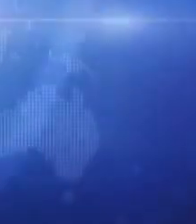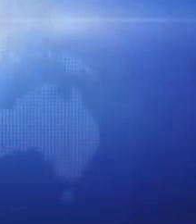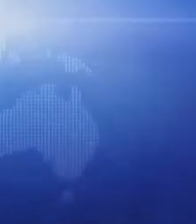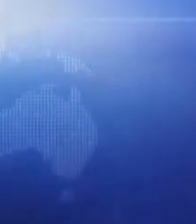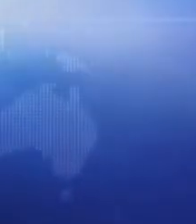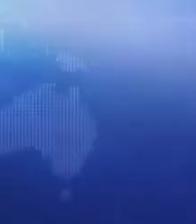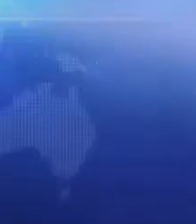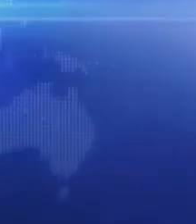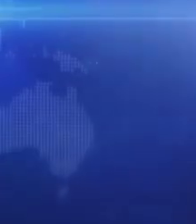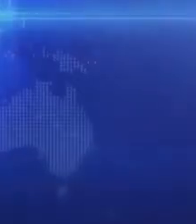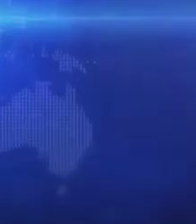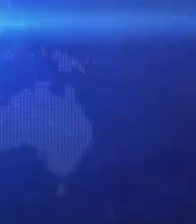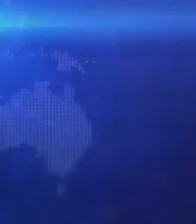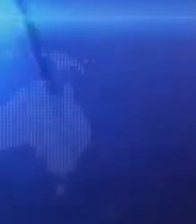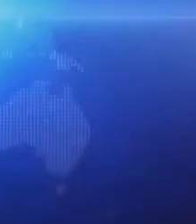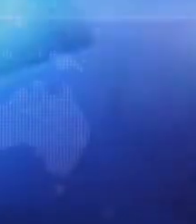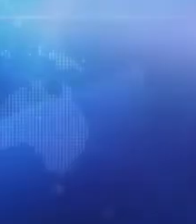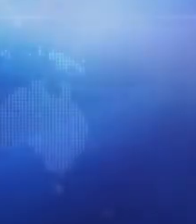ver.